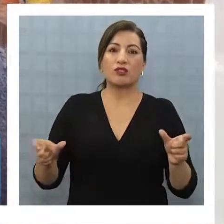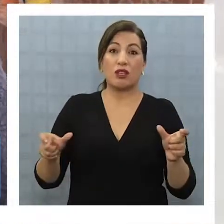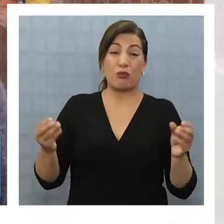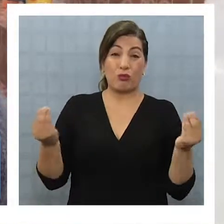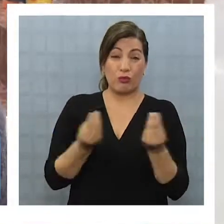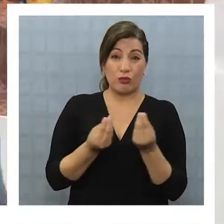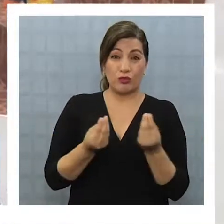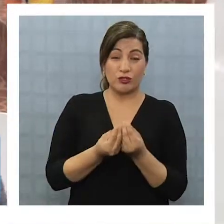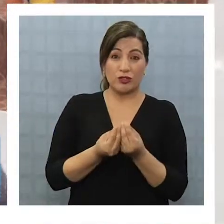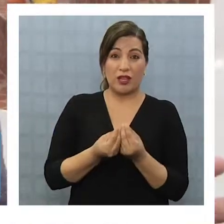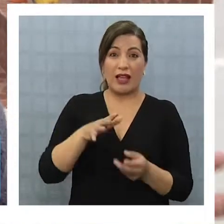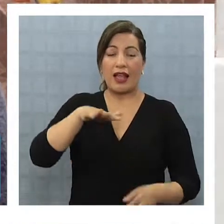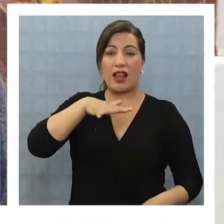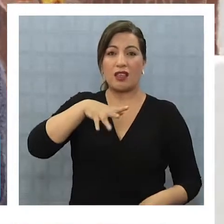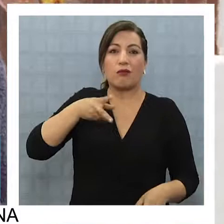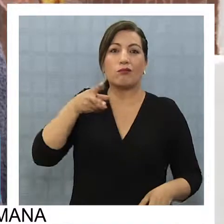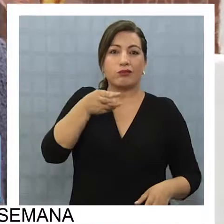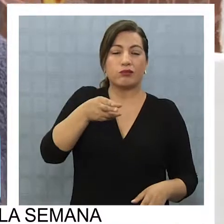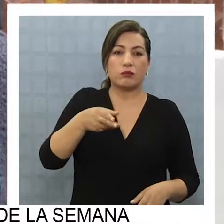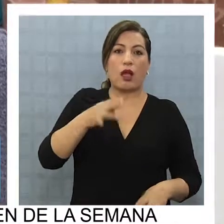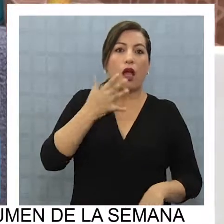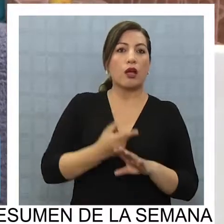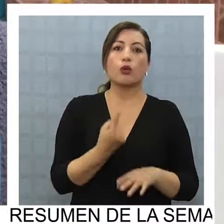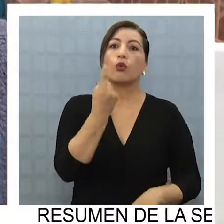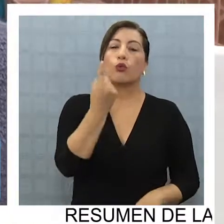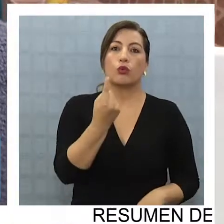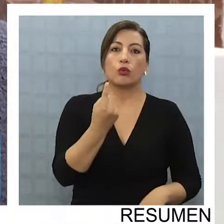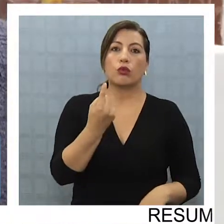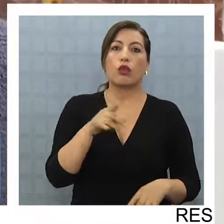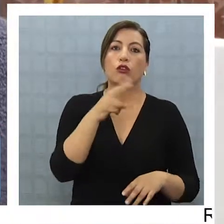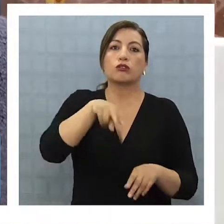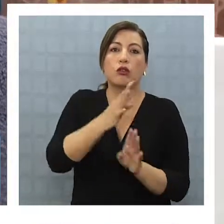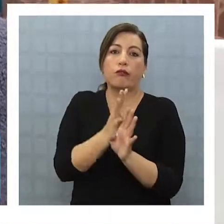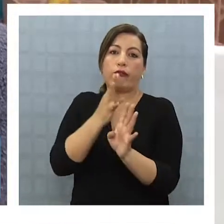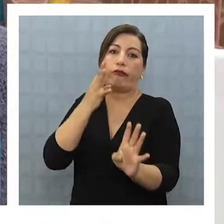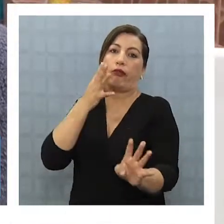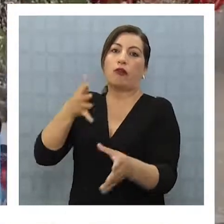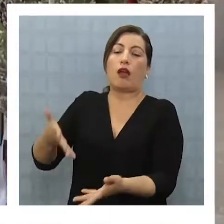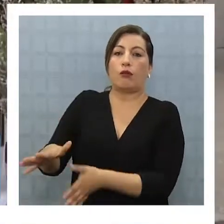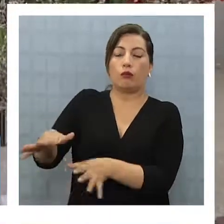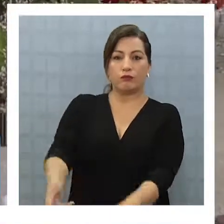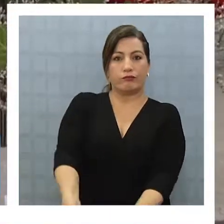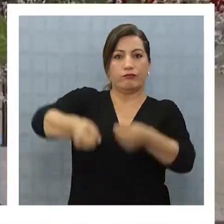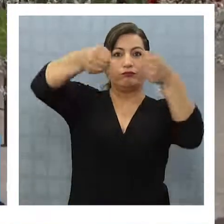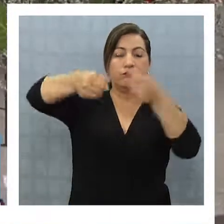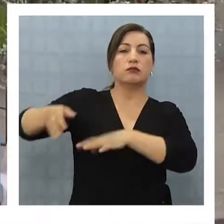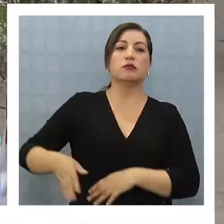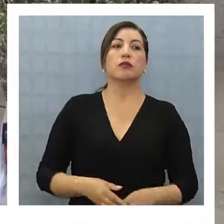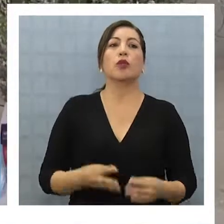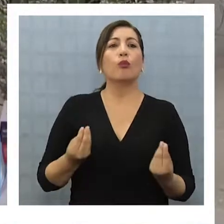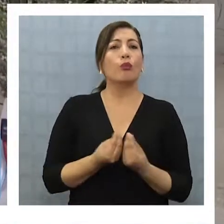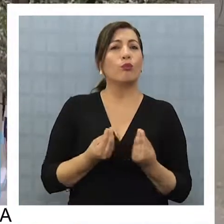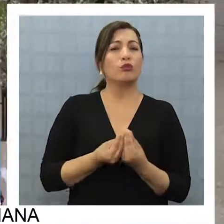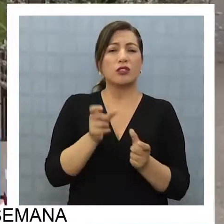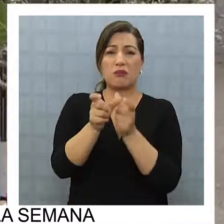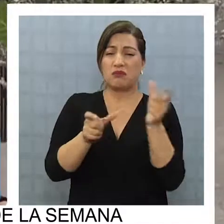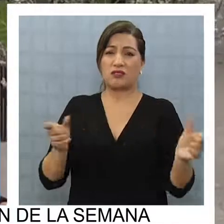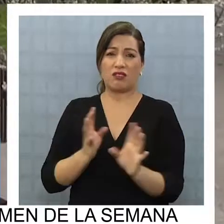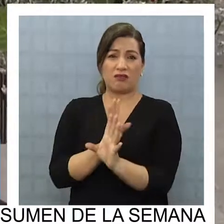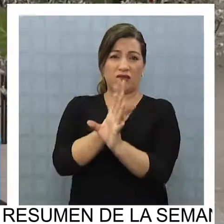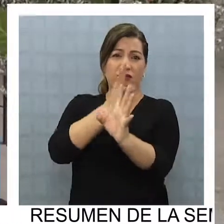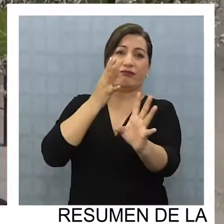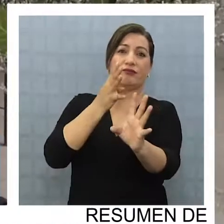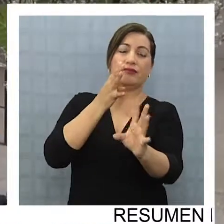el agua. Sí, y hay una sola llave a veces en los grifos y hay que hacer fila para sacar agua. Por la aglomeración después hay mucha